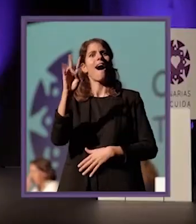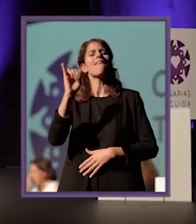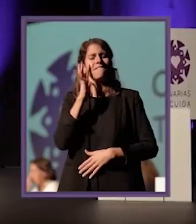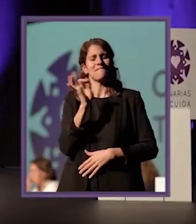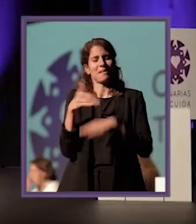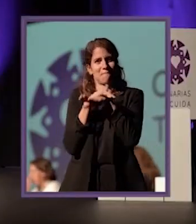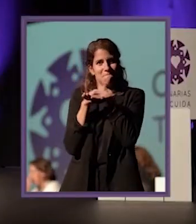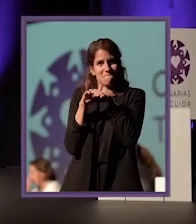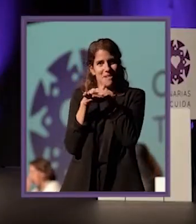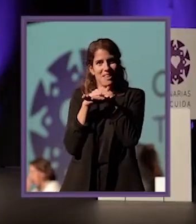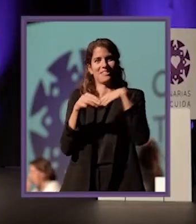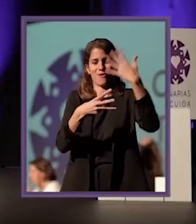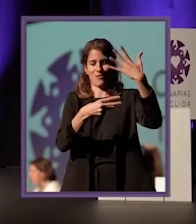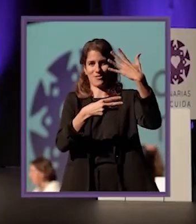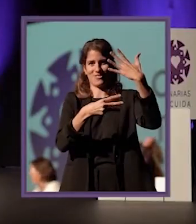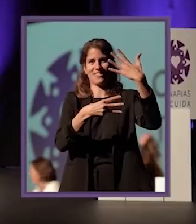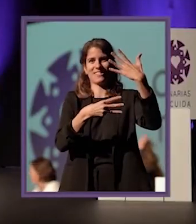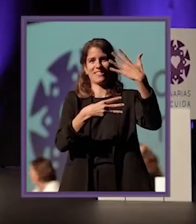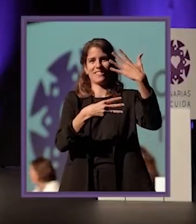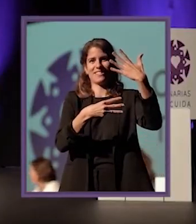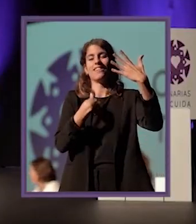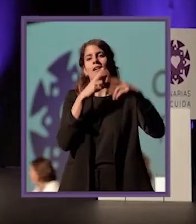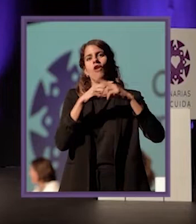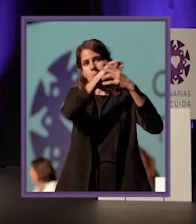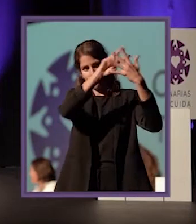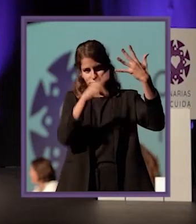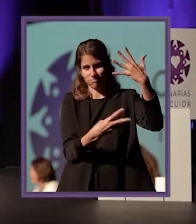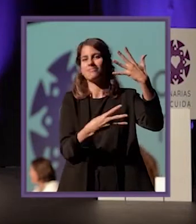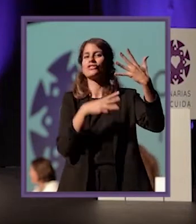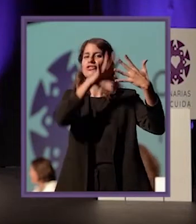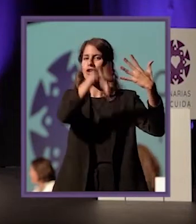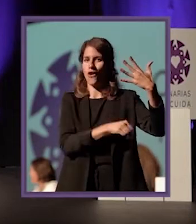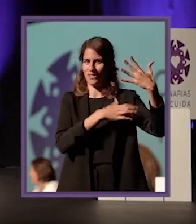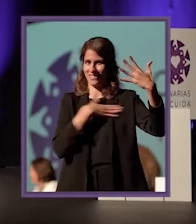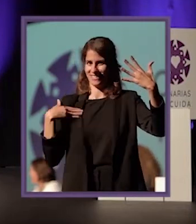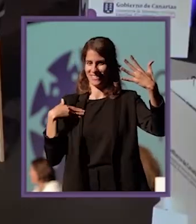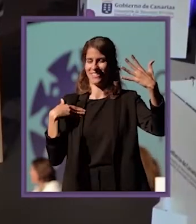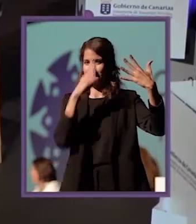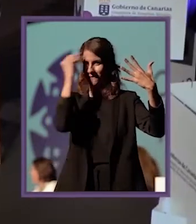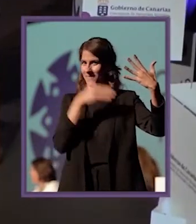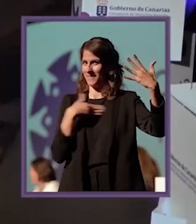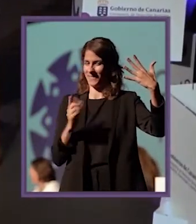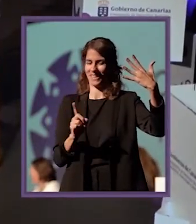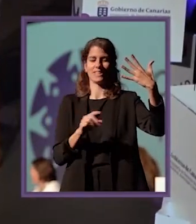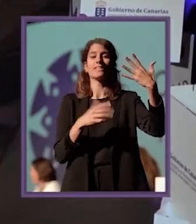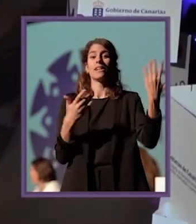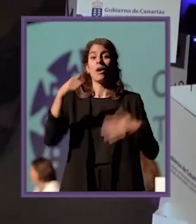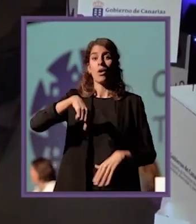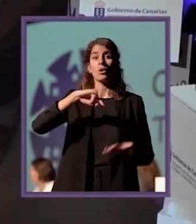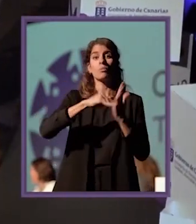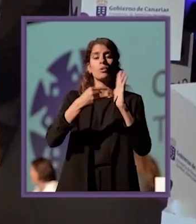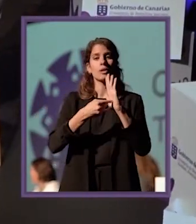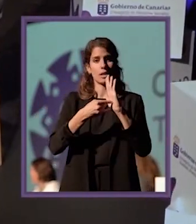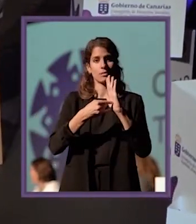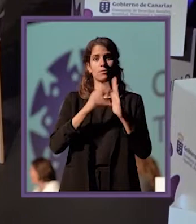Javier. No quería dejar de nombrarte. Que si hoy estamos presentando aquí el